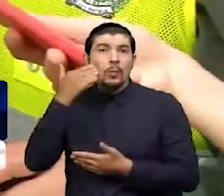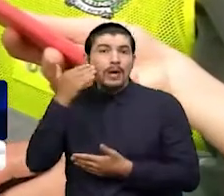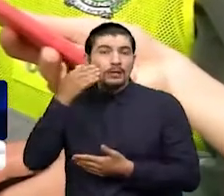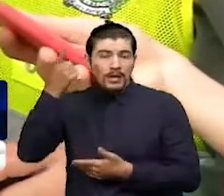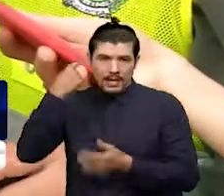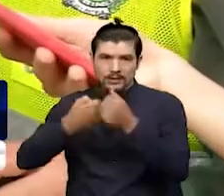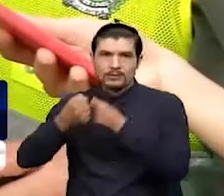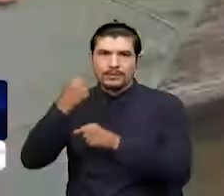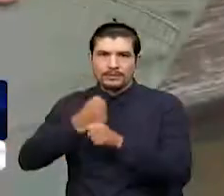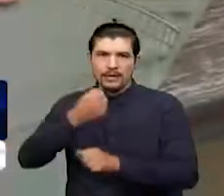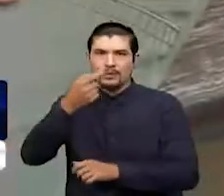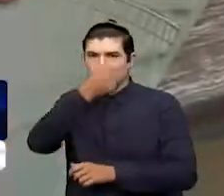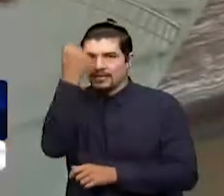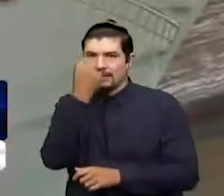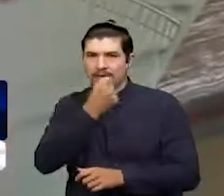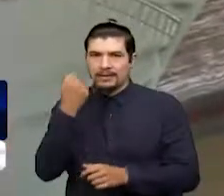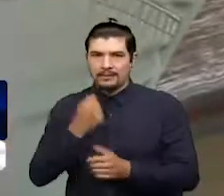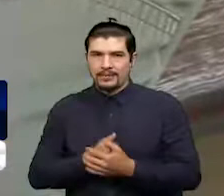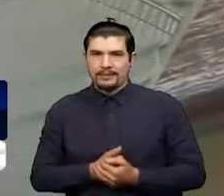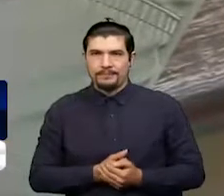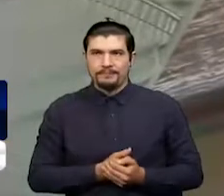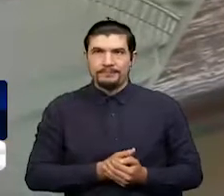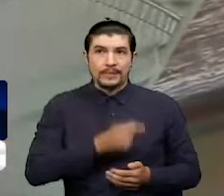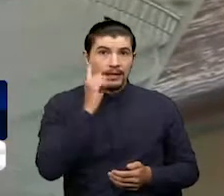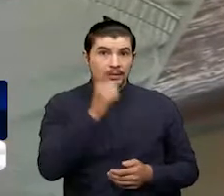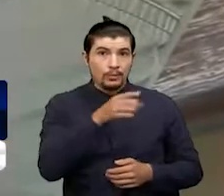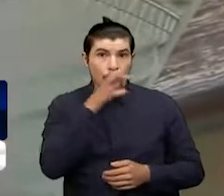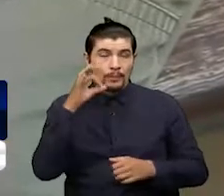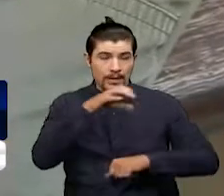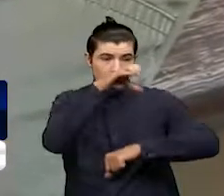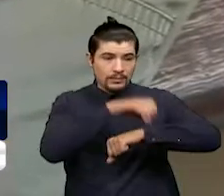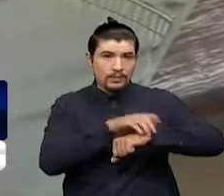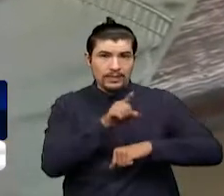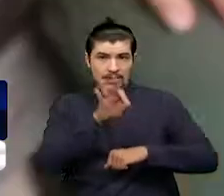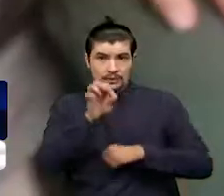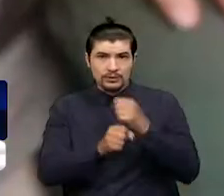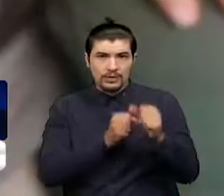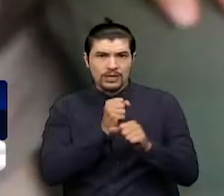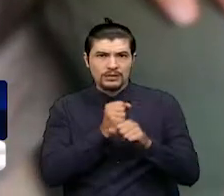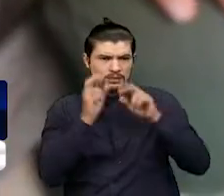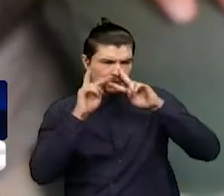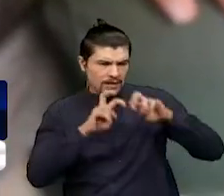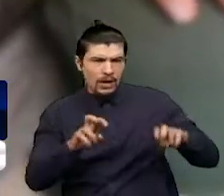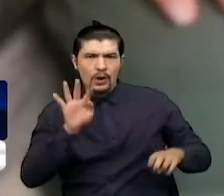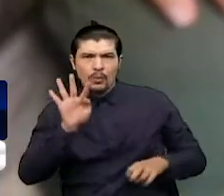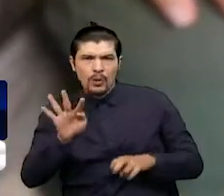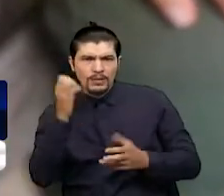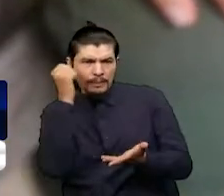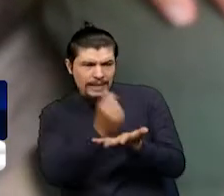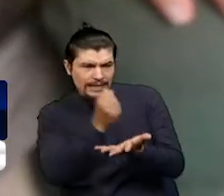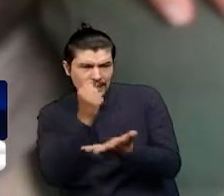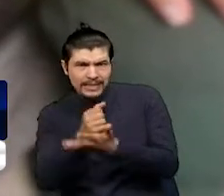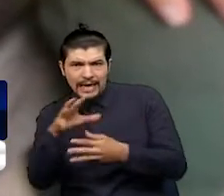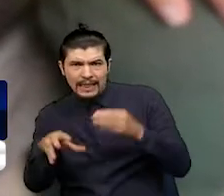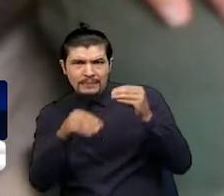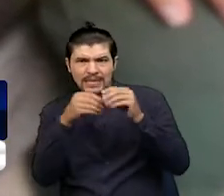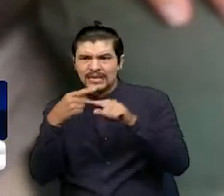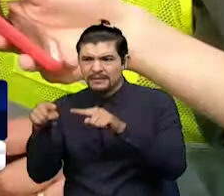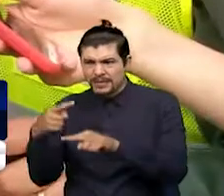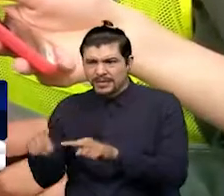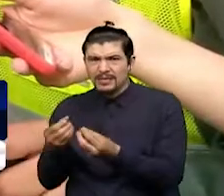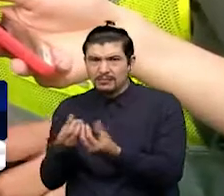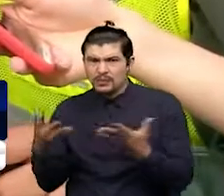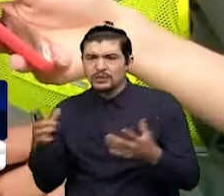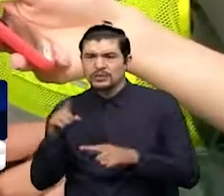2017 adicionalmente el capturado es investigado por cuatro homicidios más y una serie de otros delitos también es